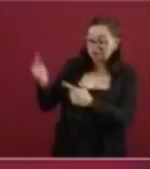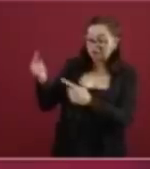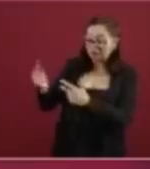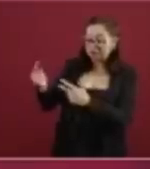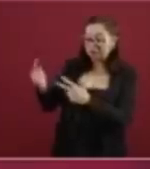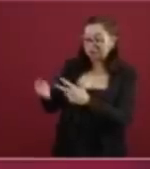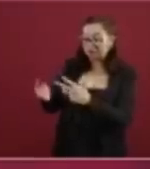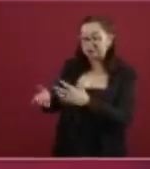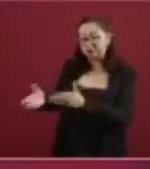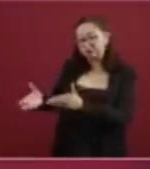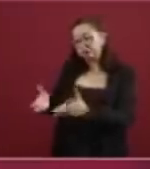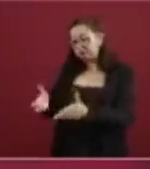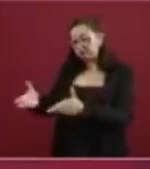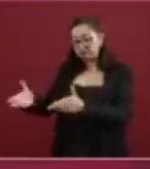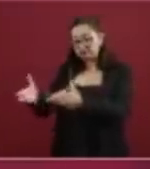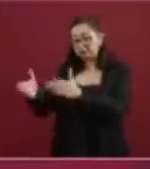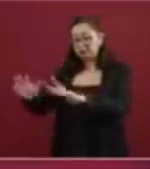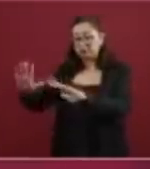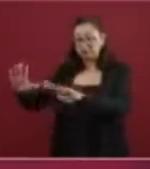te conduce